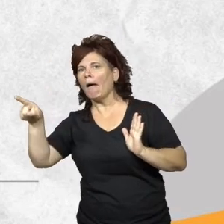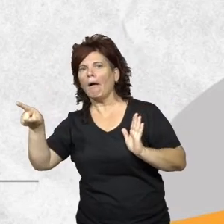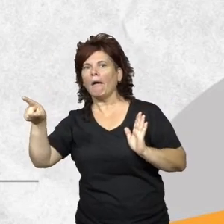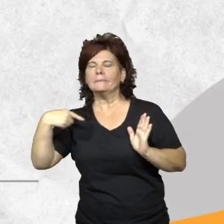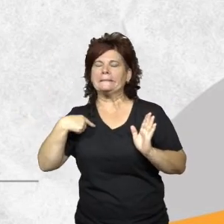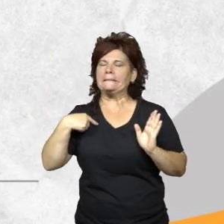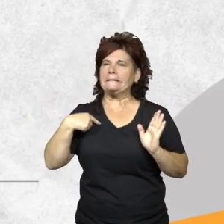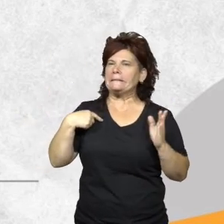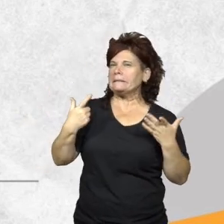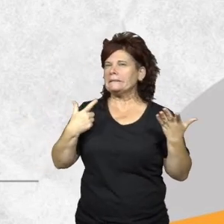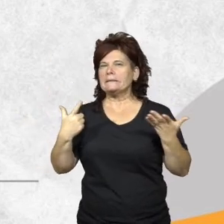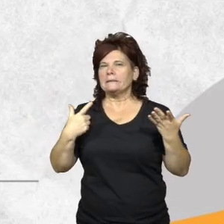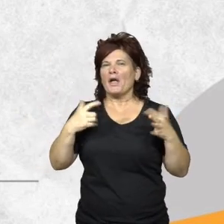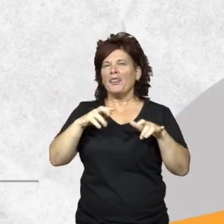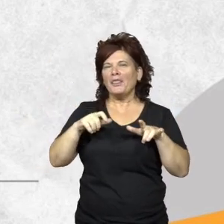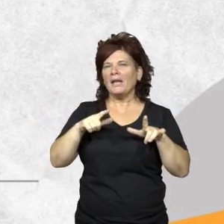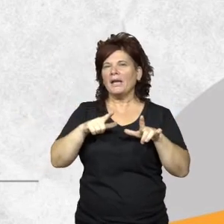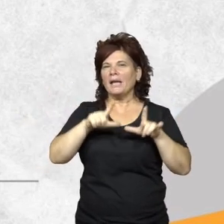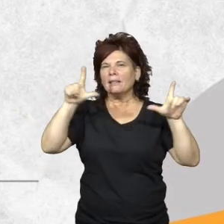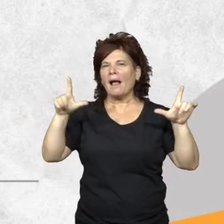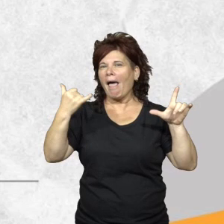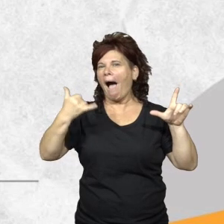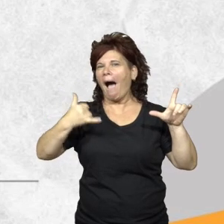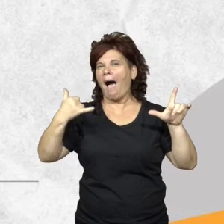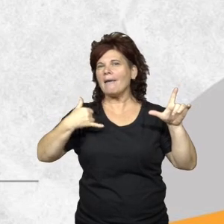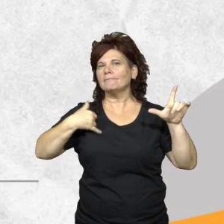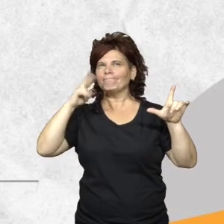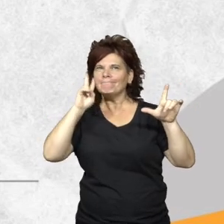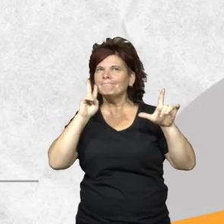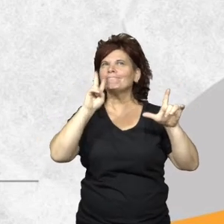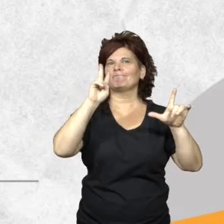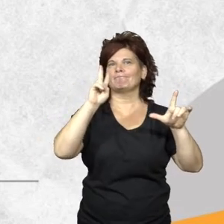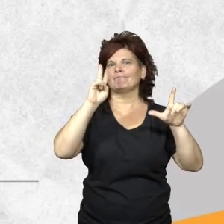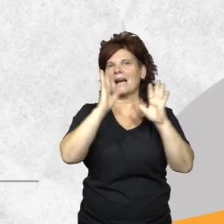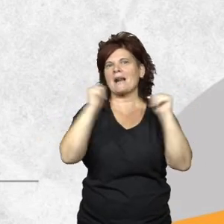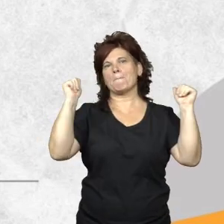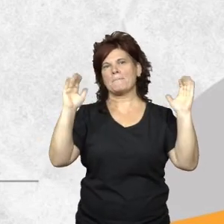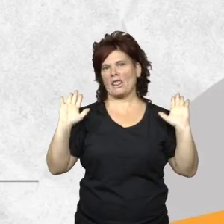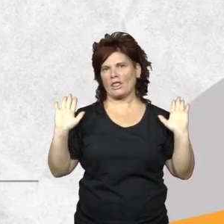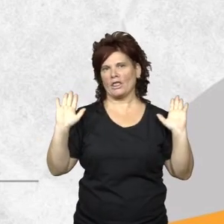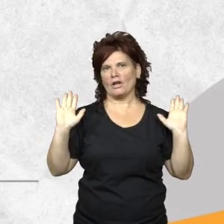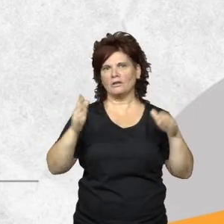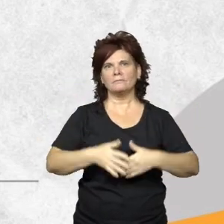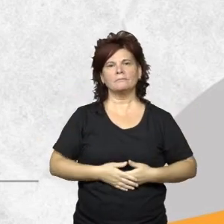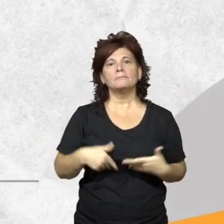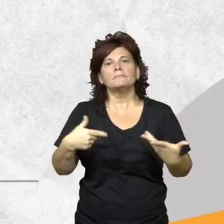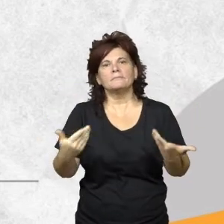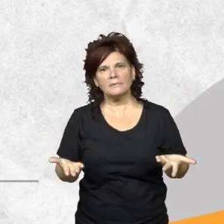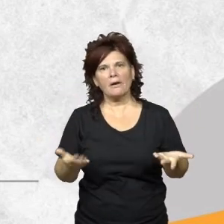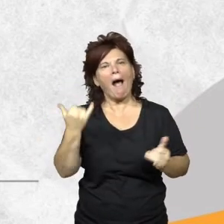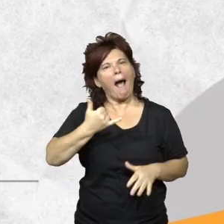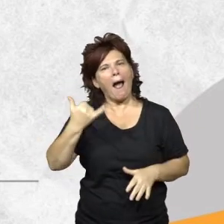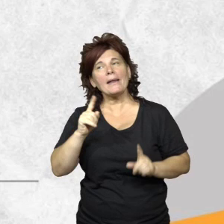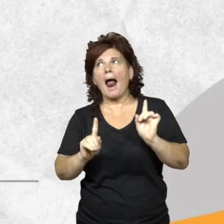tiene digitalmente, lo tenés a la información online. Pero bueno, hay